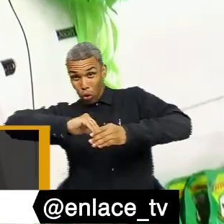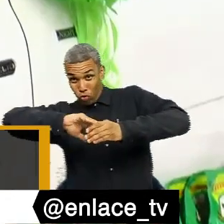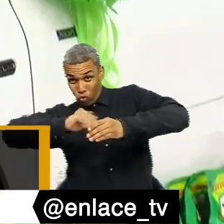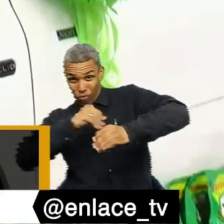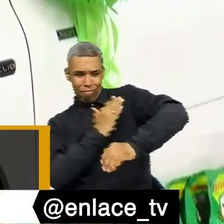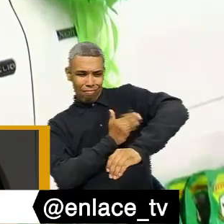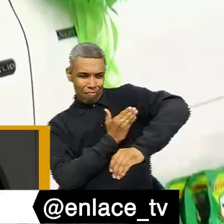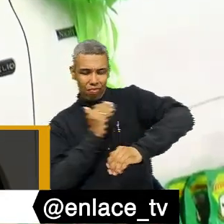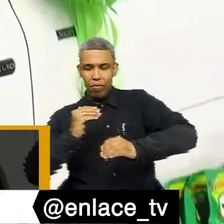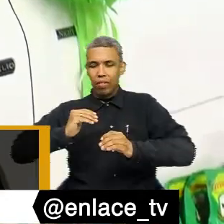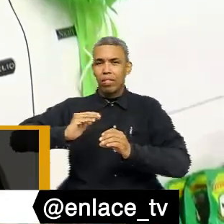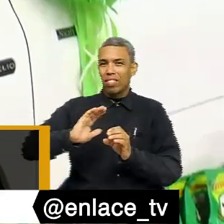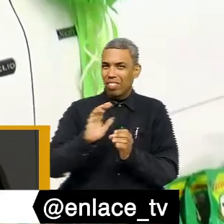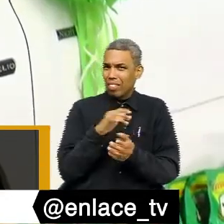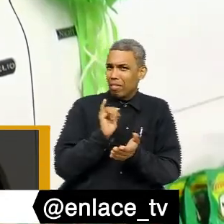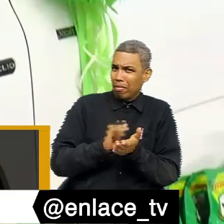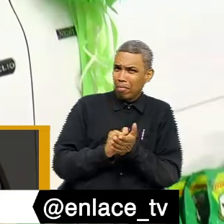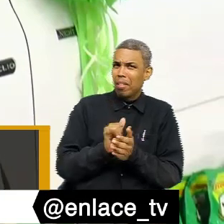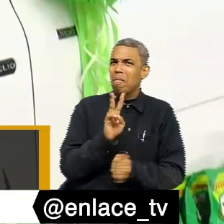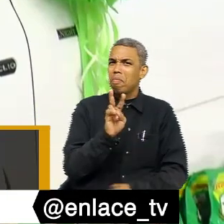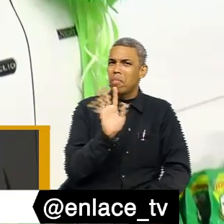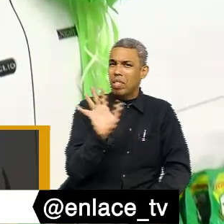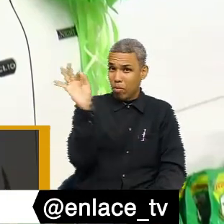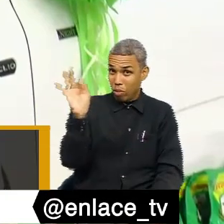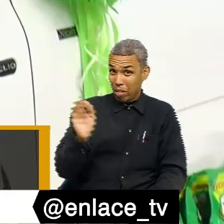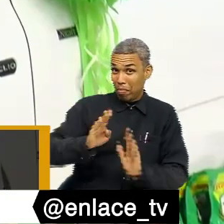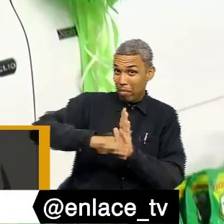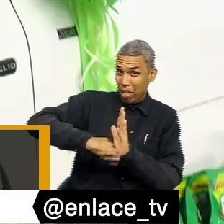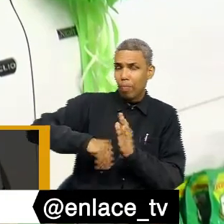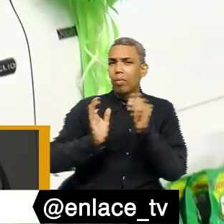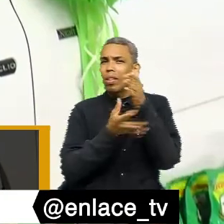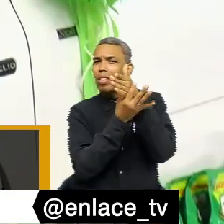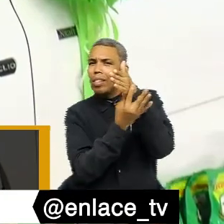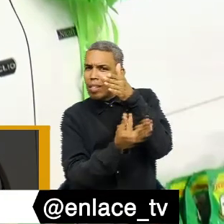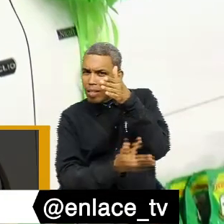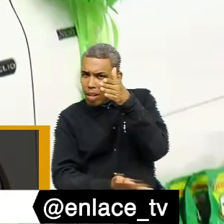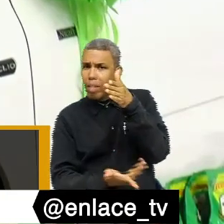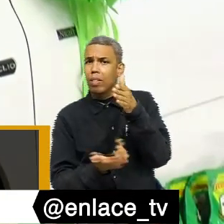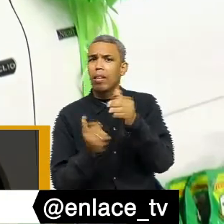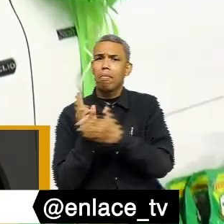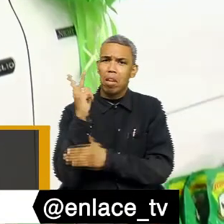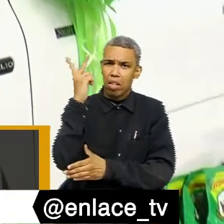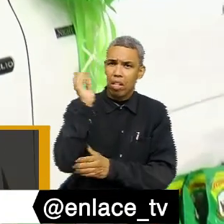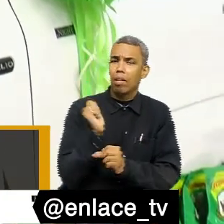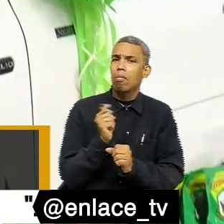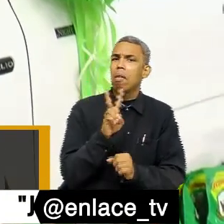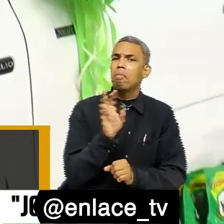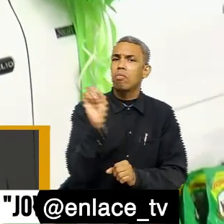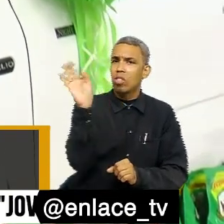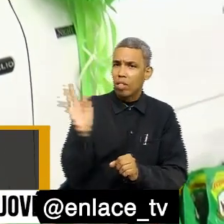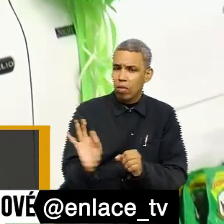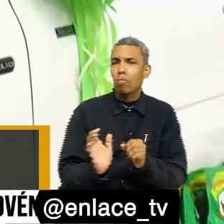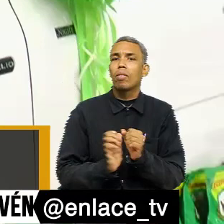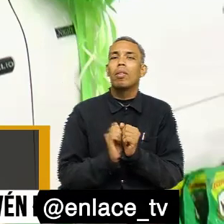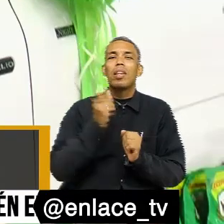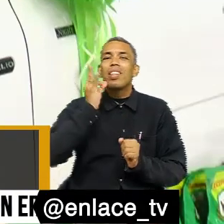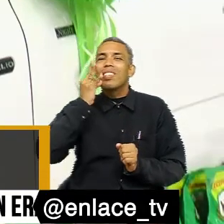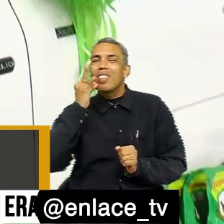30% y 40%. Tenemos aceite gourmet con el 20% de descuento, café Lucafé con el 30% de